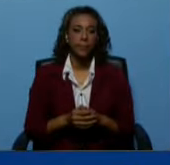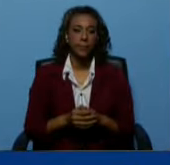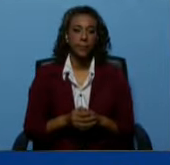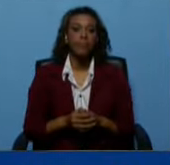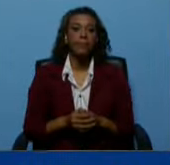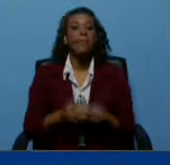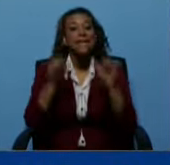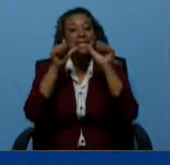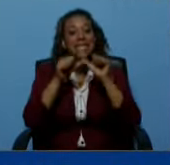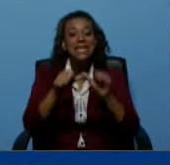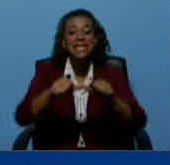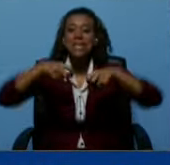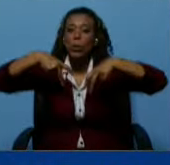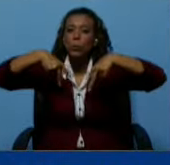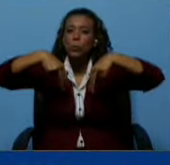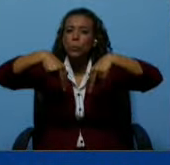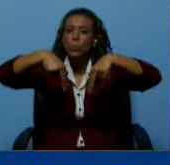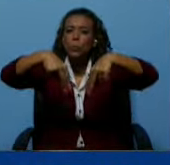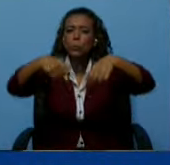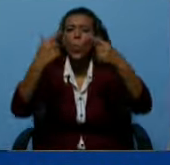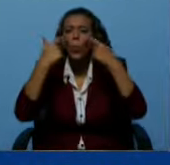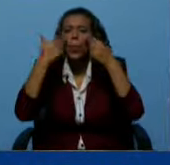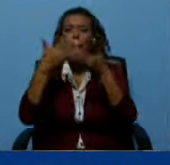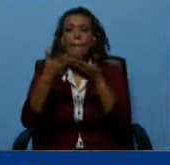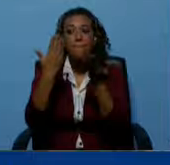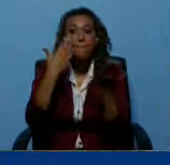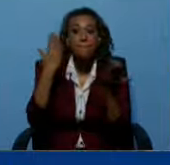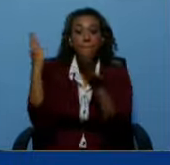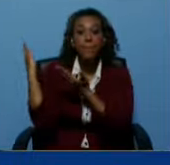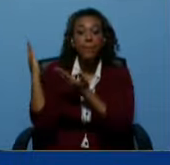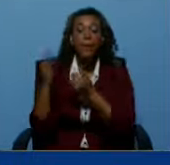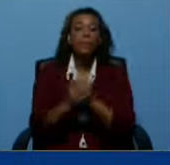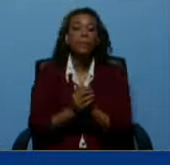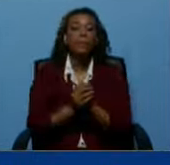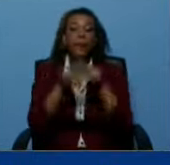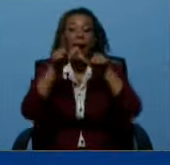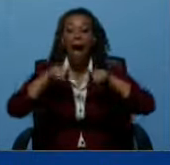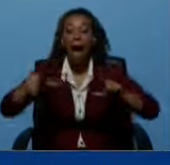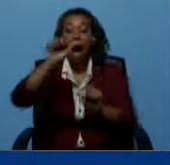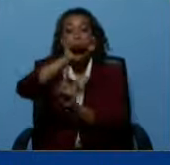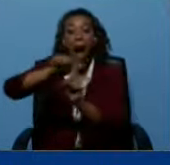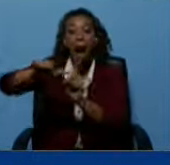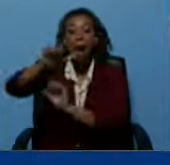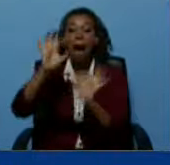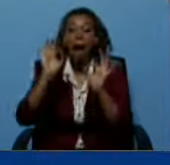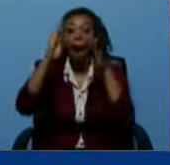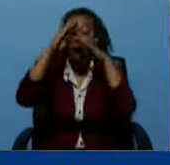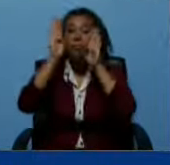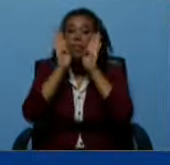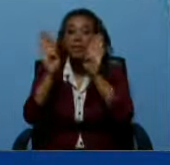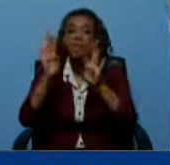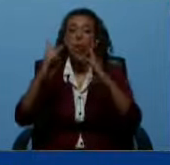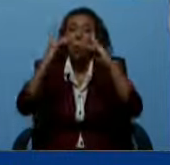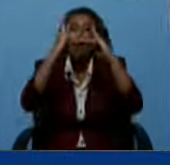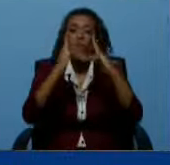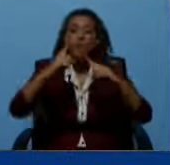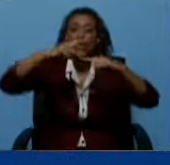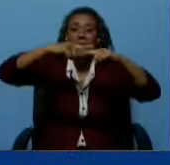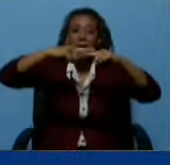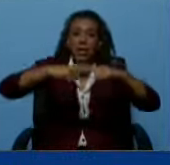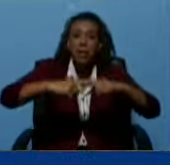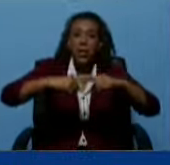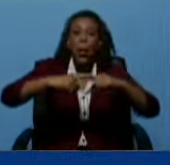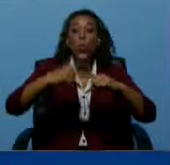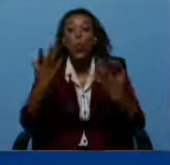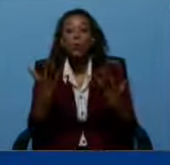Bueno, seguimos, mi comandante. Por aquí vamos hacia el área de hospitalización, cuando llegue